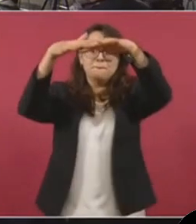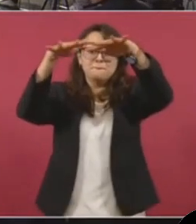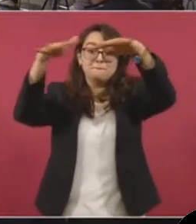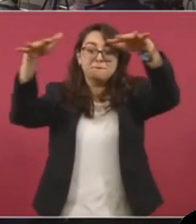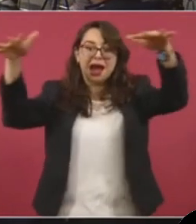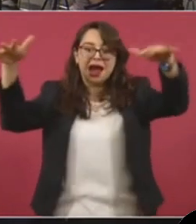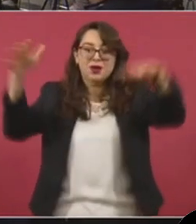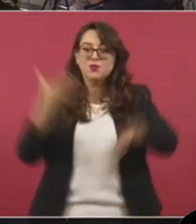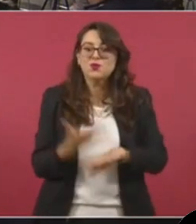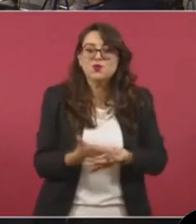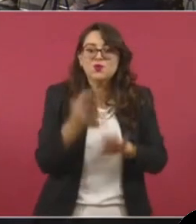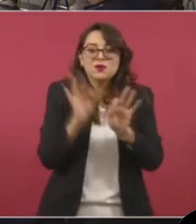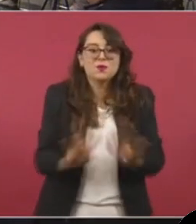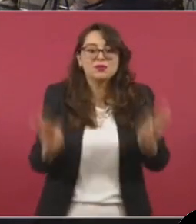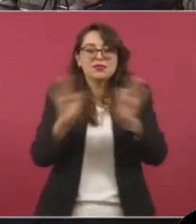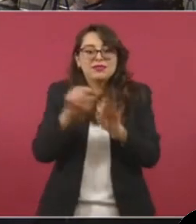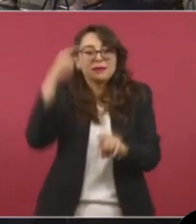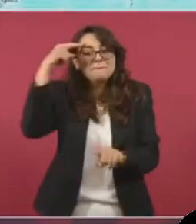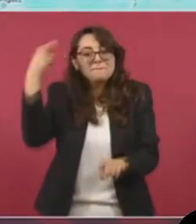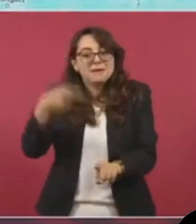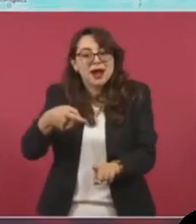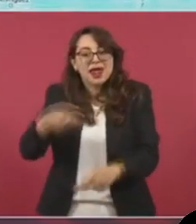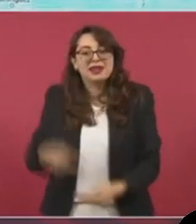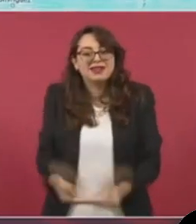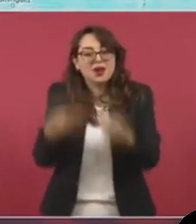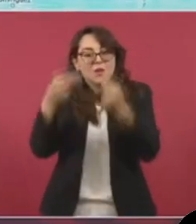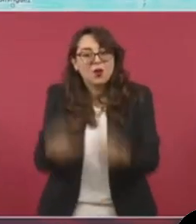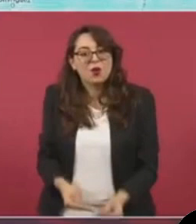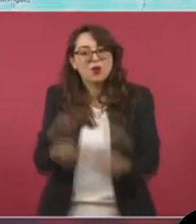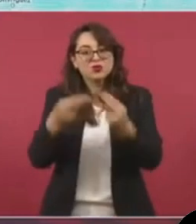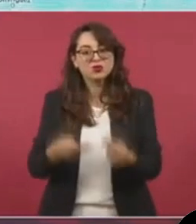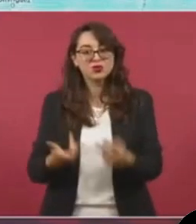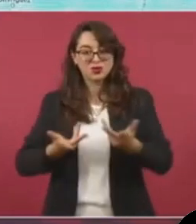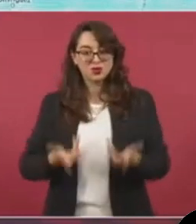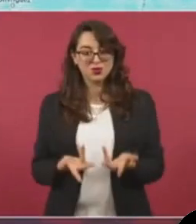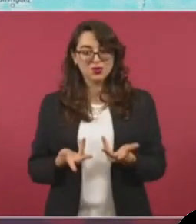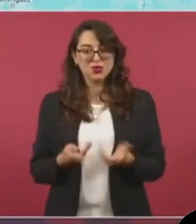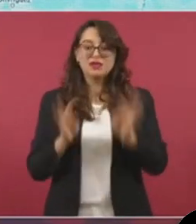se ha conservado